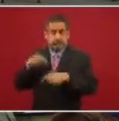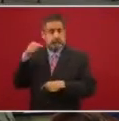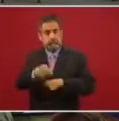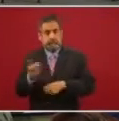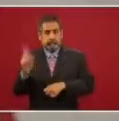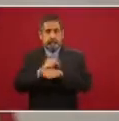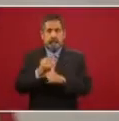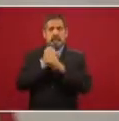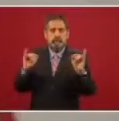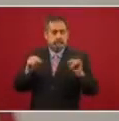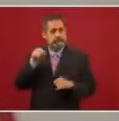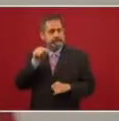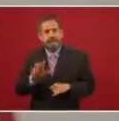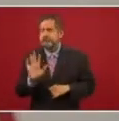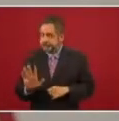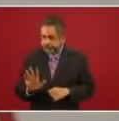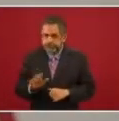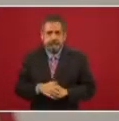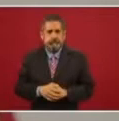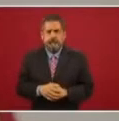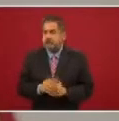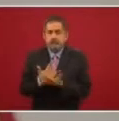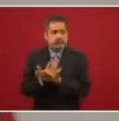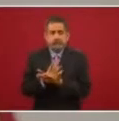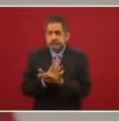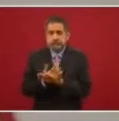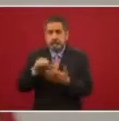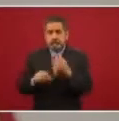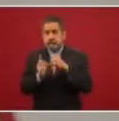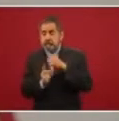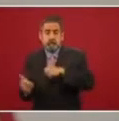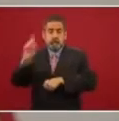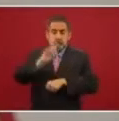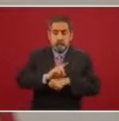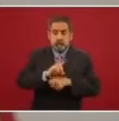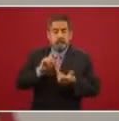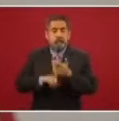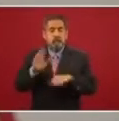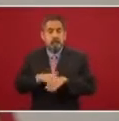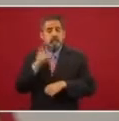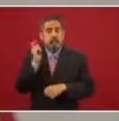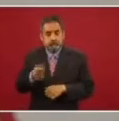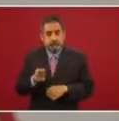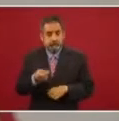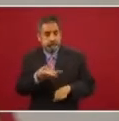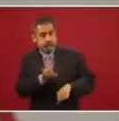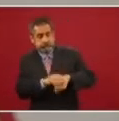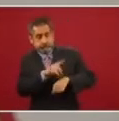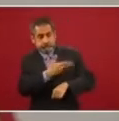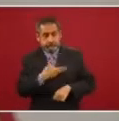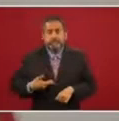espacio lo que les pido es que esperemos a lo largo del día porque los concertados y con autorización del presidente